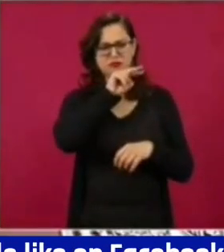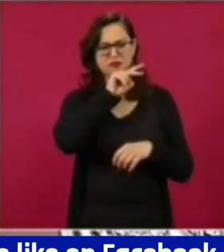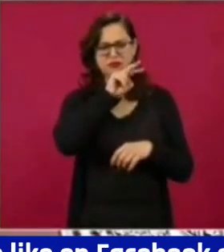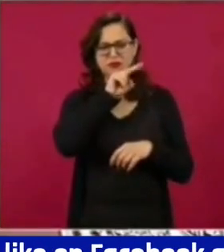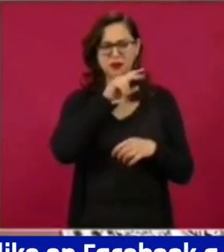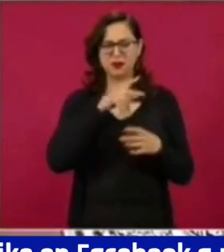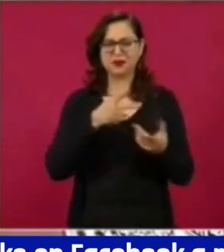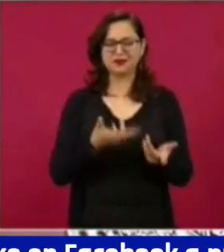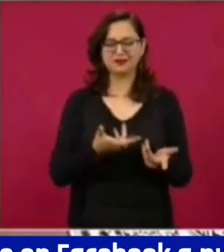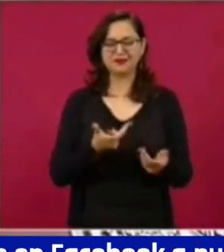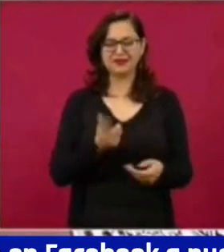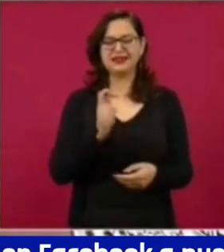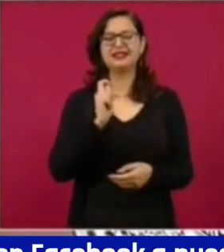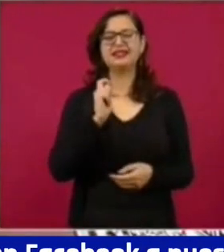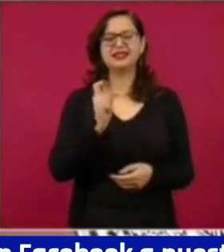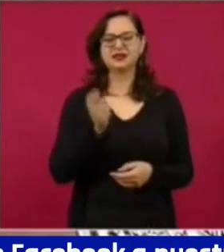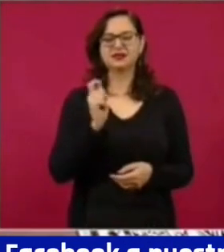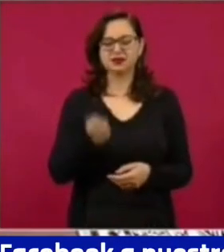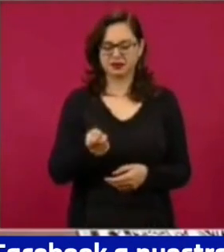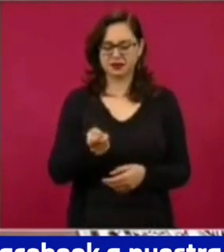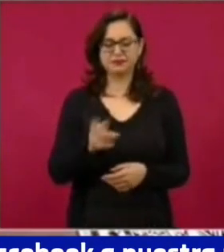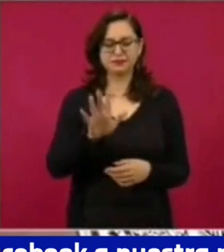Tengo la responsabilidad